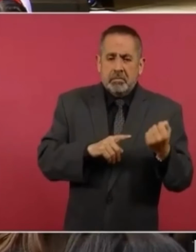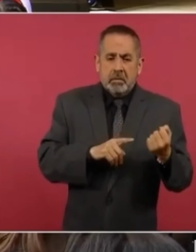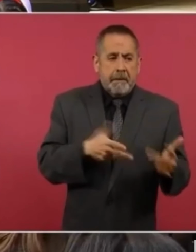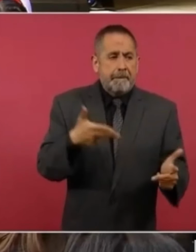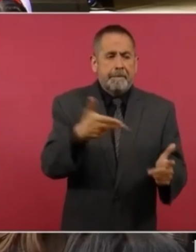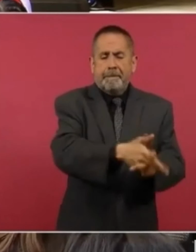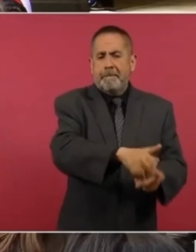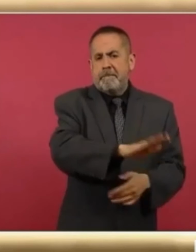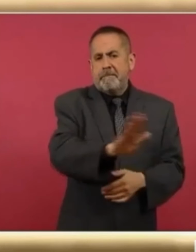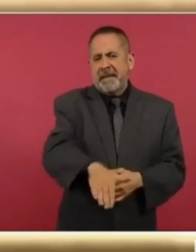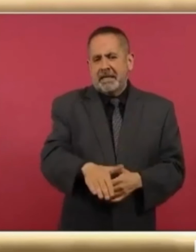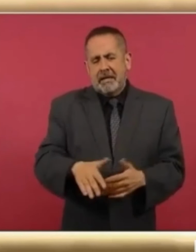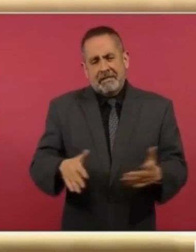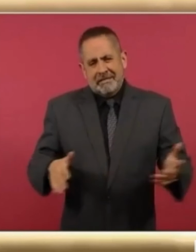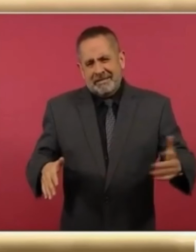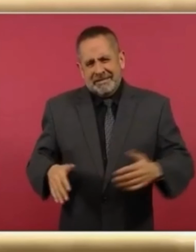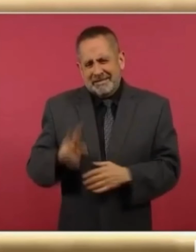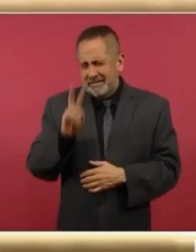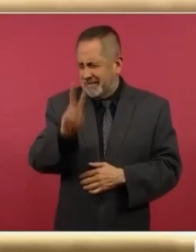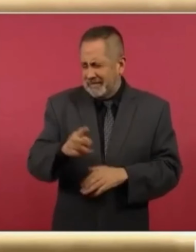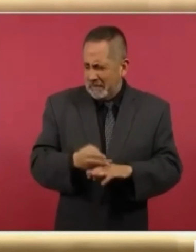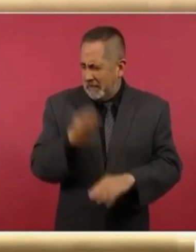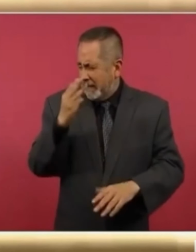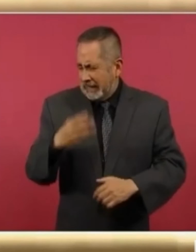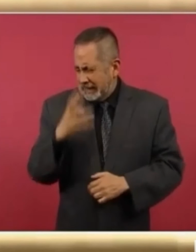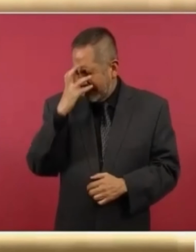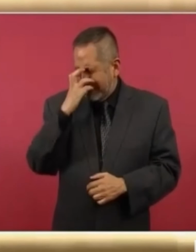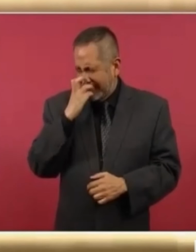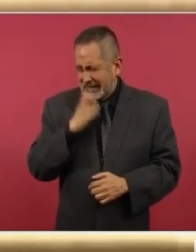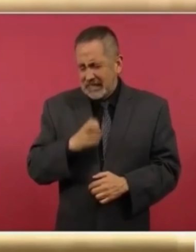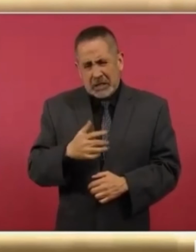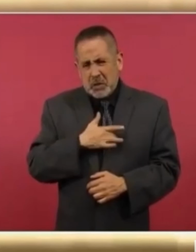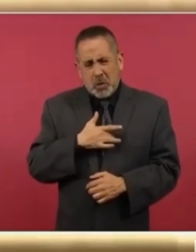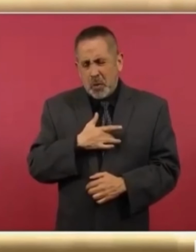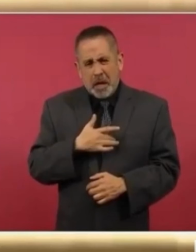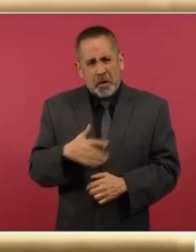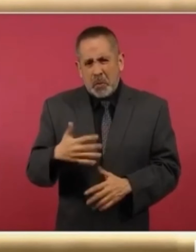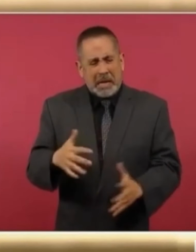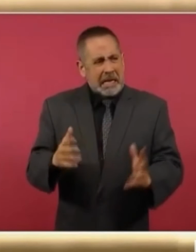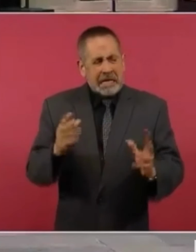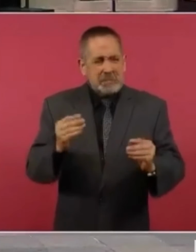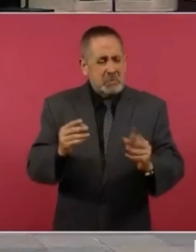asesinados, algo muy triste, muy doloroso.